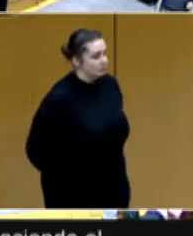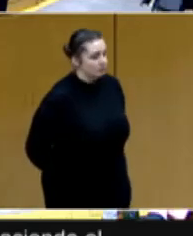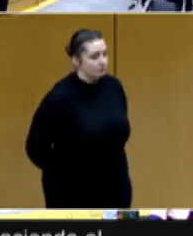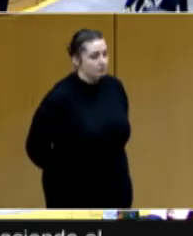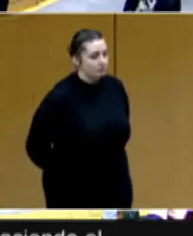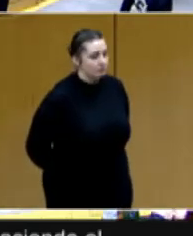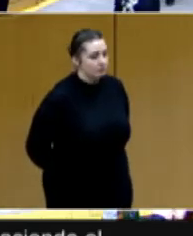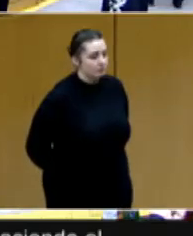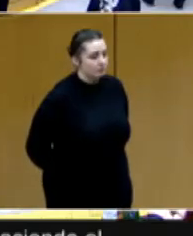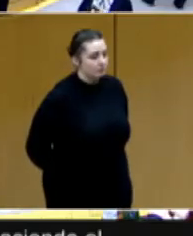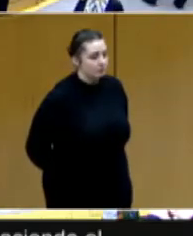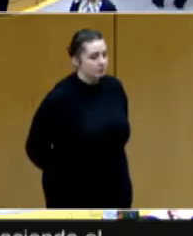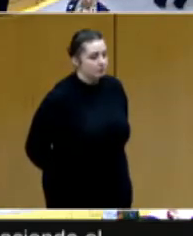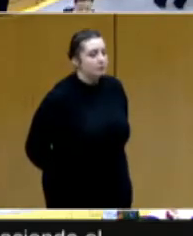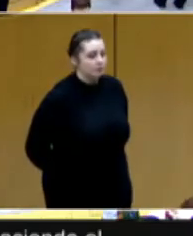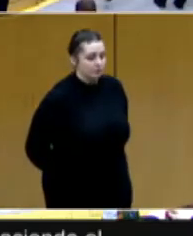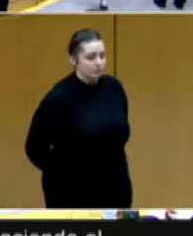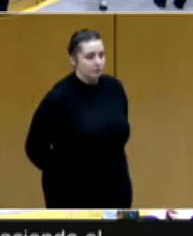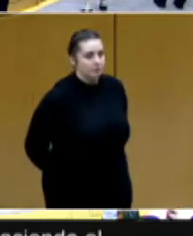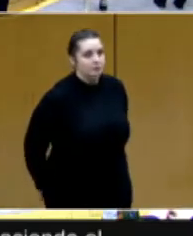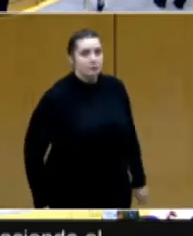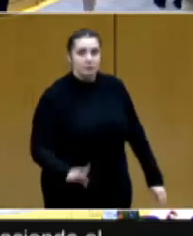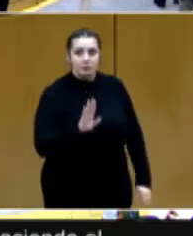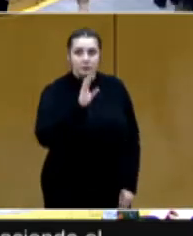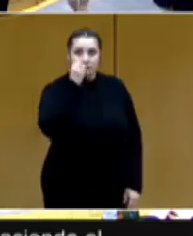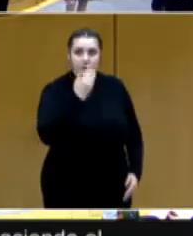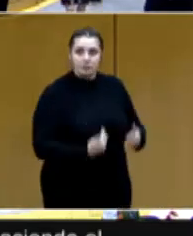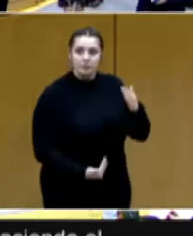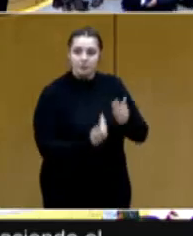vamos Buenos días